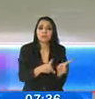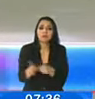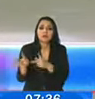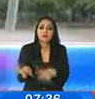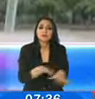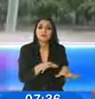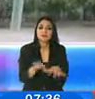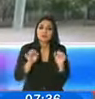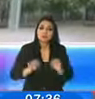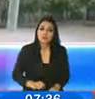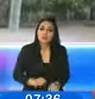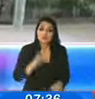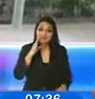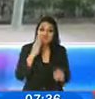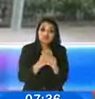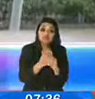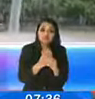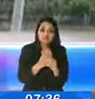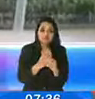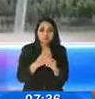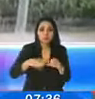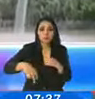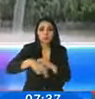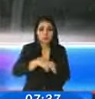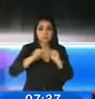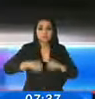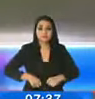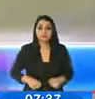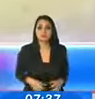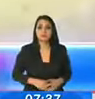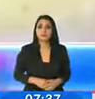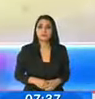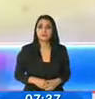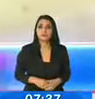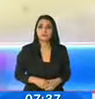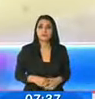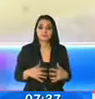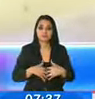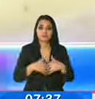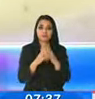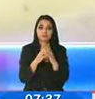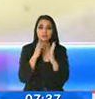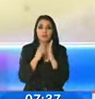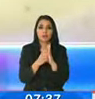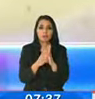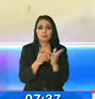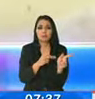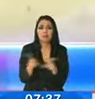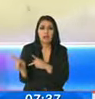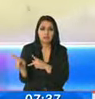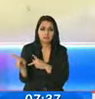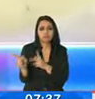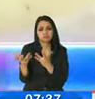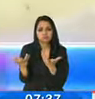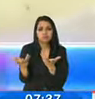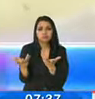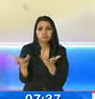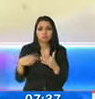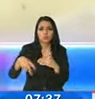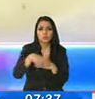actividades encaminadas a la atracción turística. Y la activación de los bonos de contingencia, que fluctúan